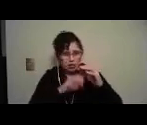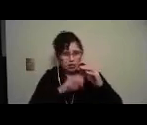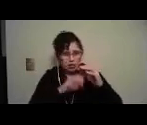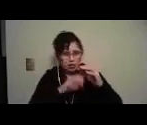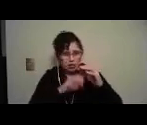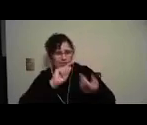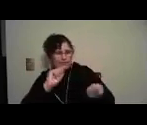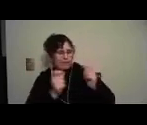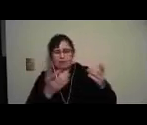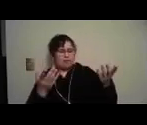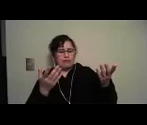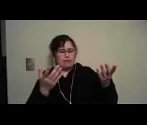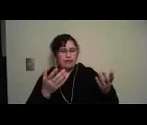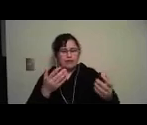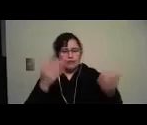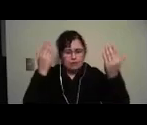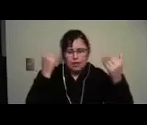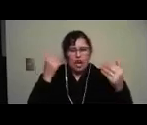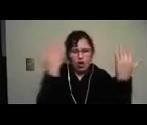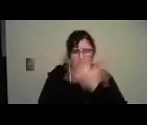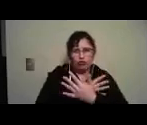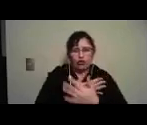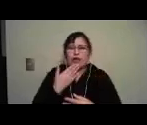sociales, cambio en el estado de sueño y